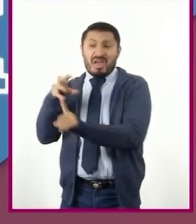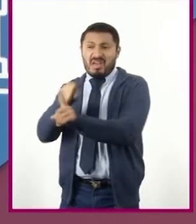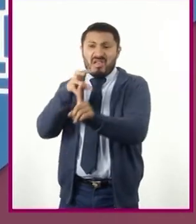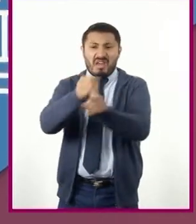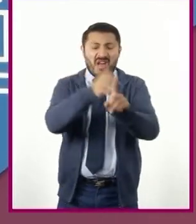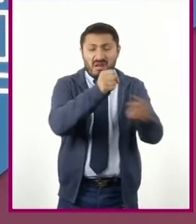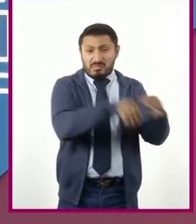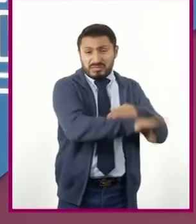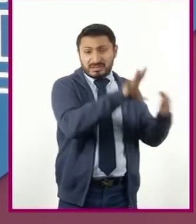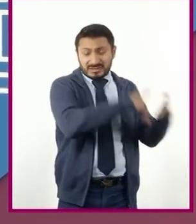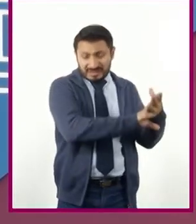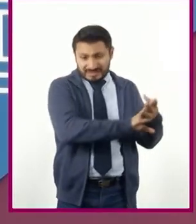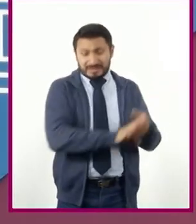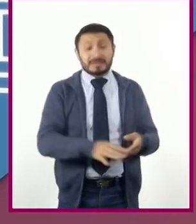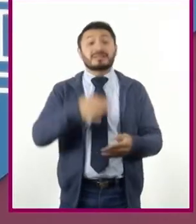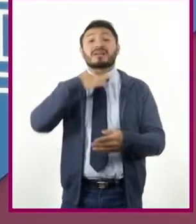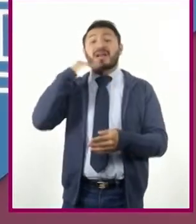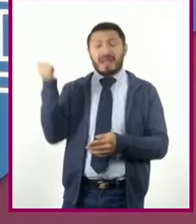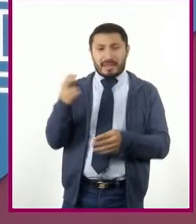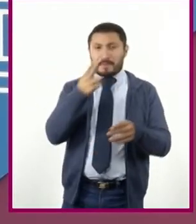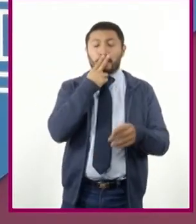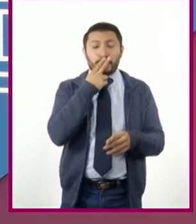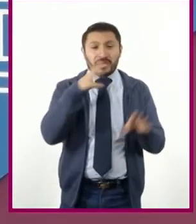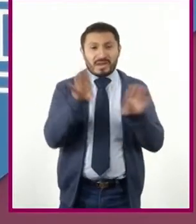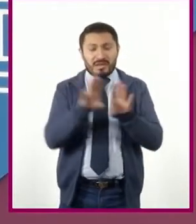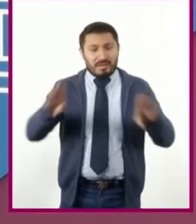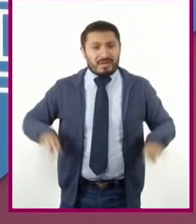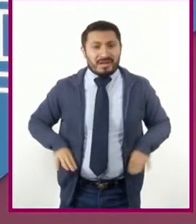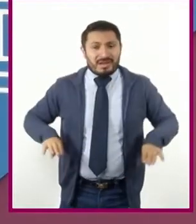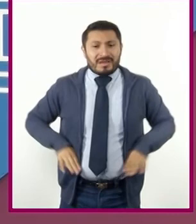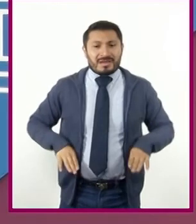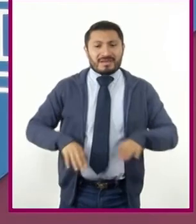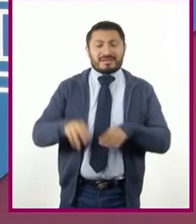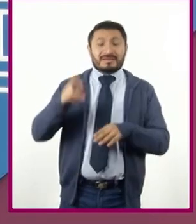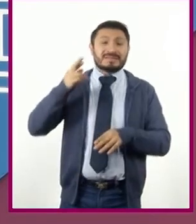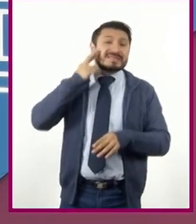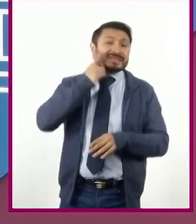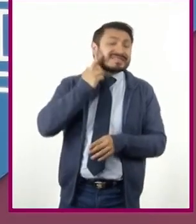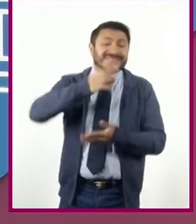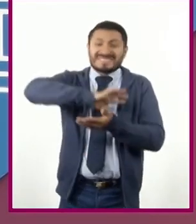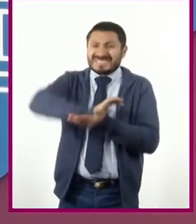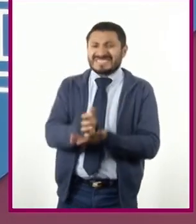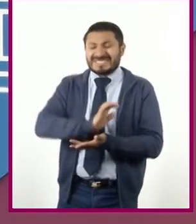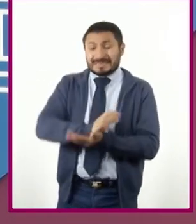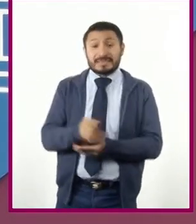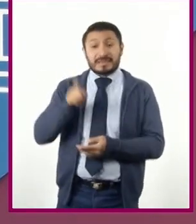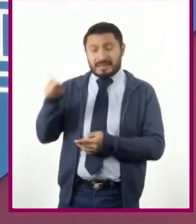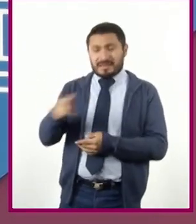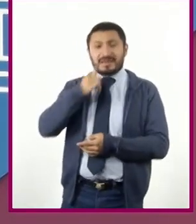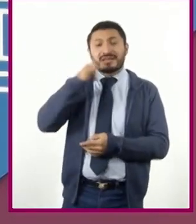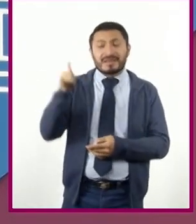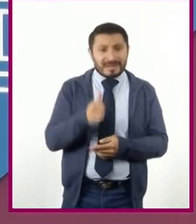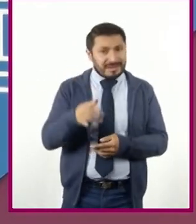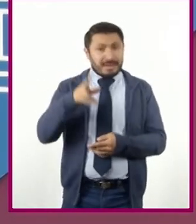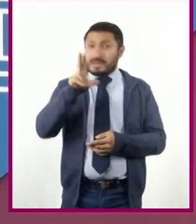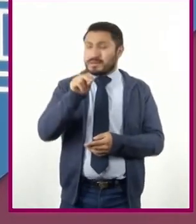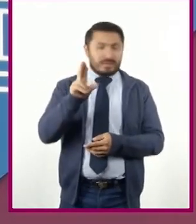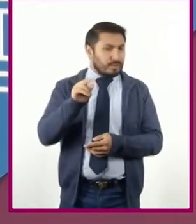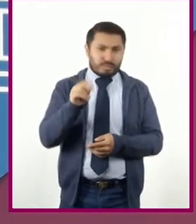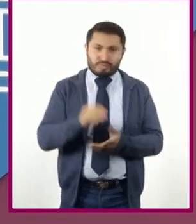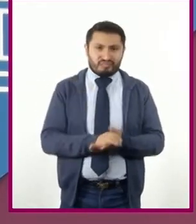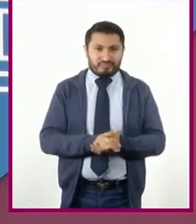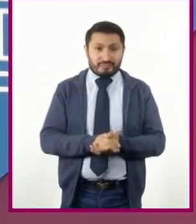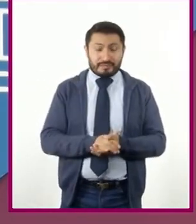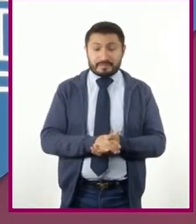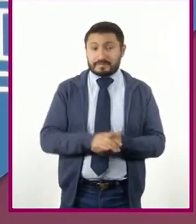La Alemania nazi se caracterizó por un profundo antisemitismo y racismo, mientras que en Italia esto no fue así.